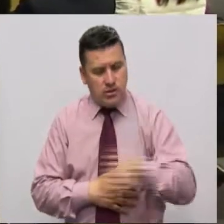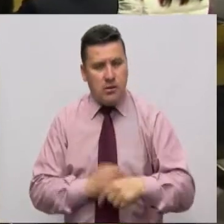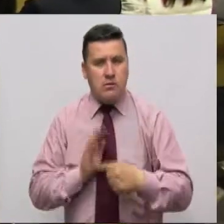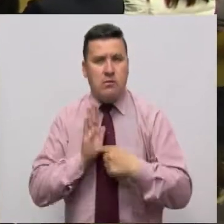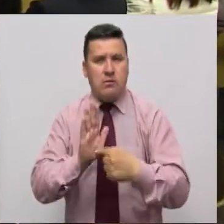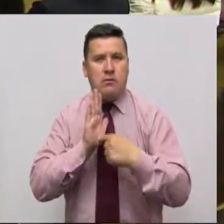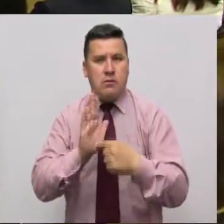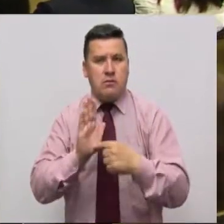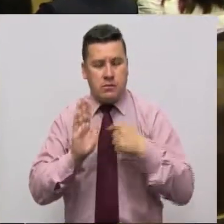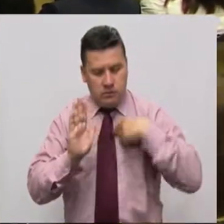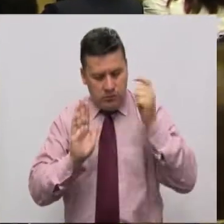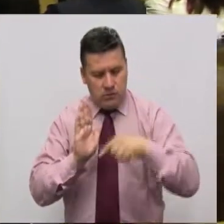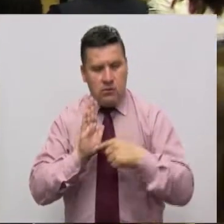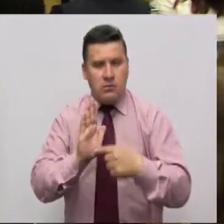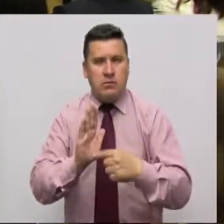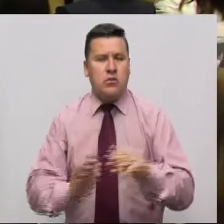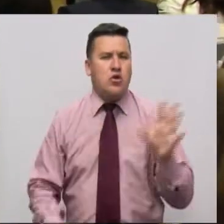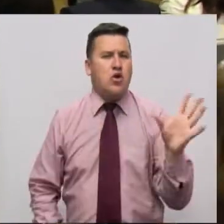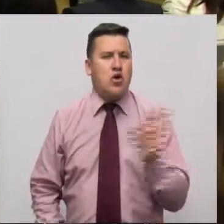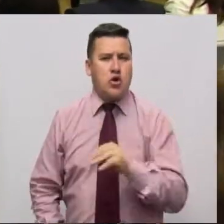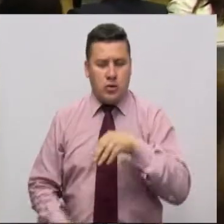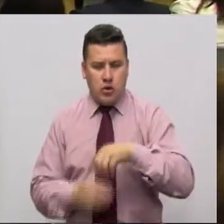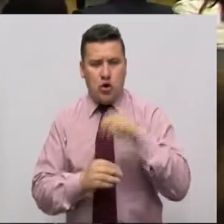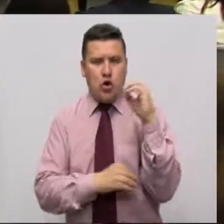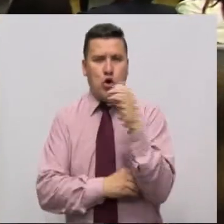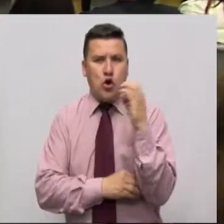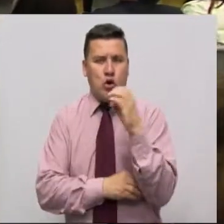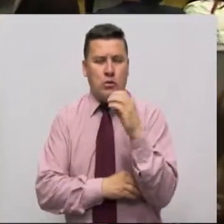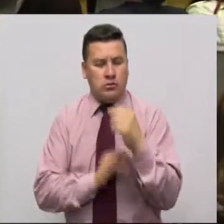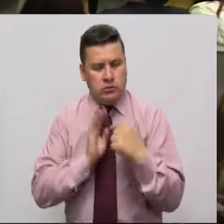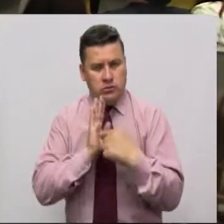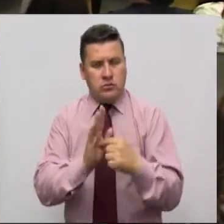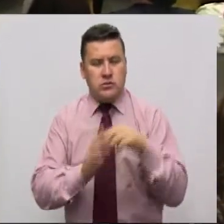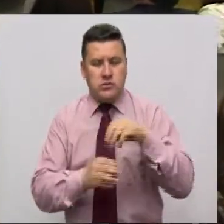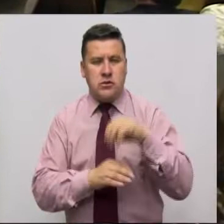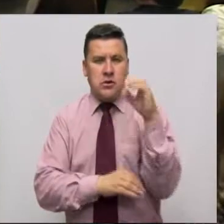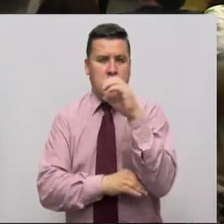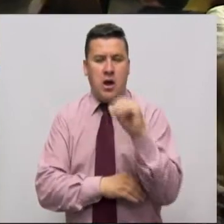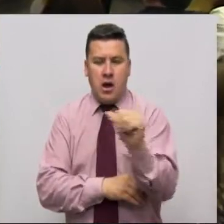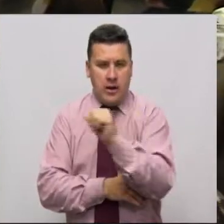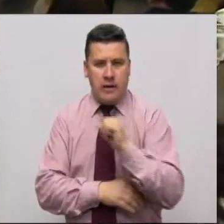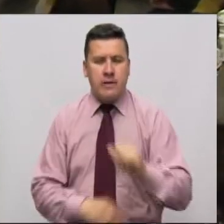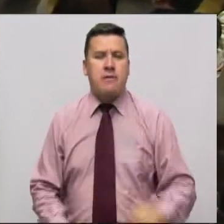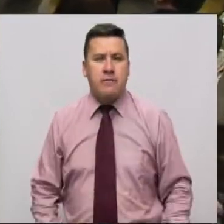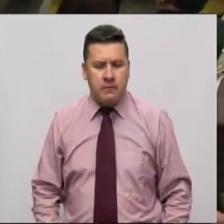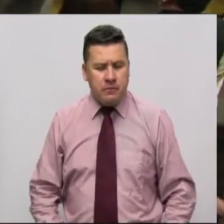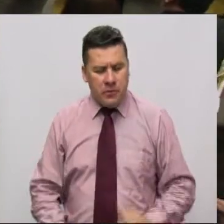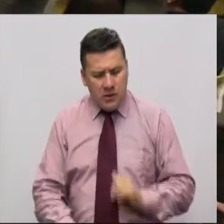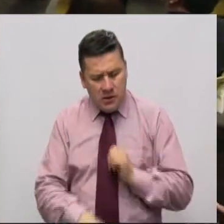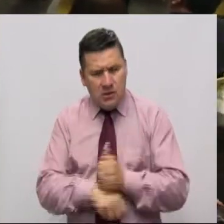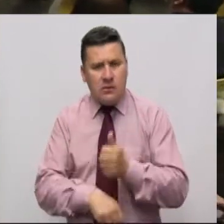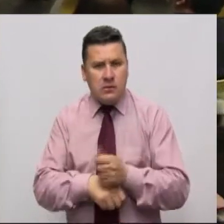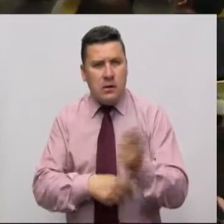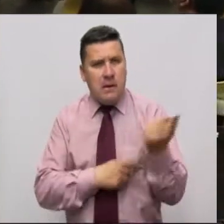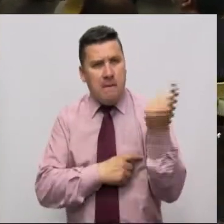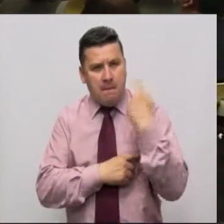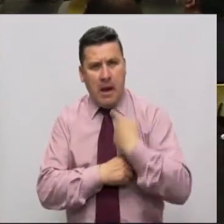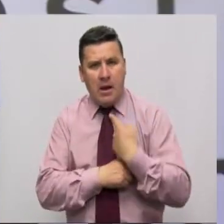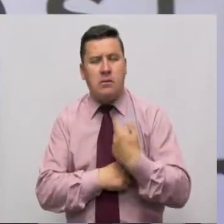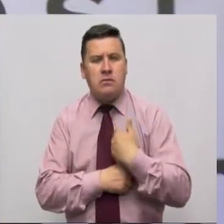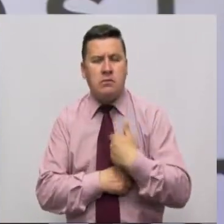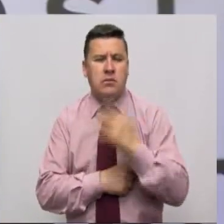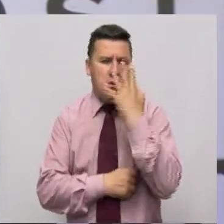con mi deber de rendirles cuentas a todos los colombianos y colombianas de esa tarea que